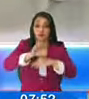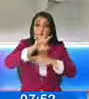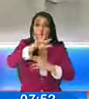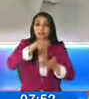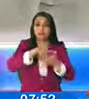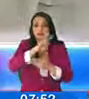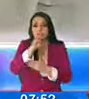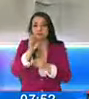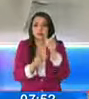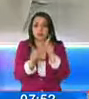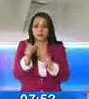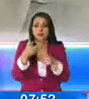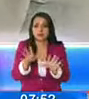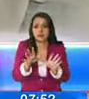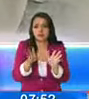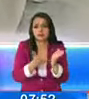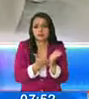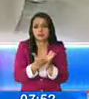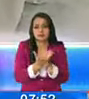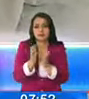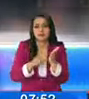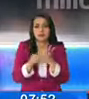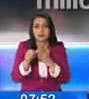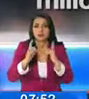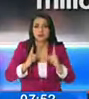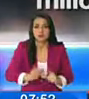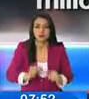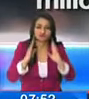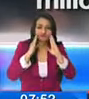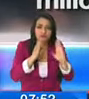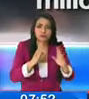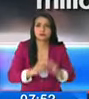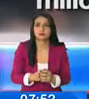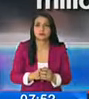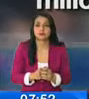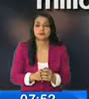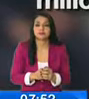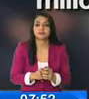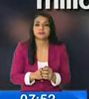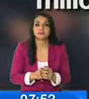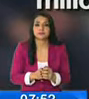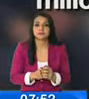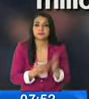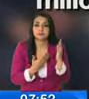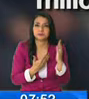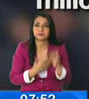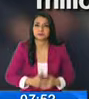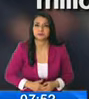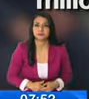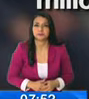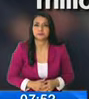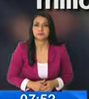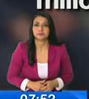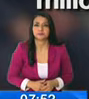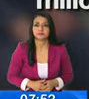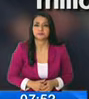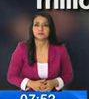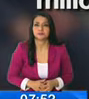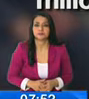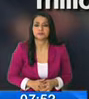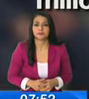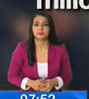por este mal son atendidos en los servicios del Ministerio de Salud. Según la Organización Mundial de la Salud, la demencia, en la que se incluye al Alzheimer, afecta a